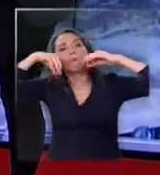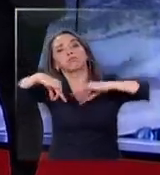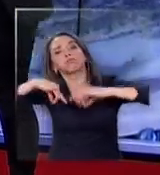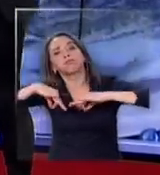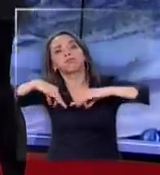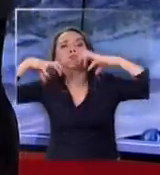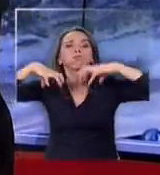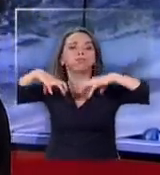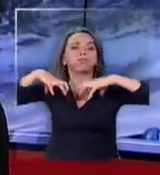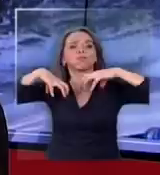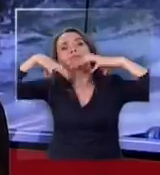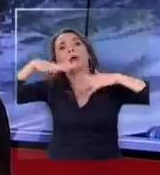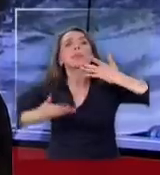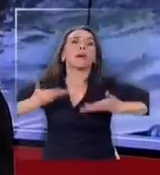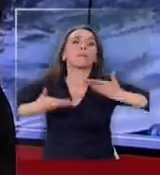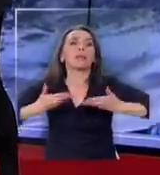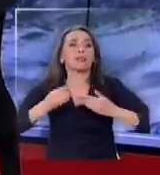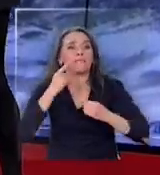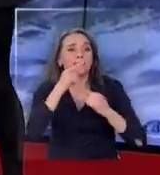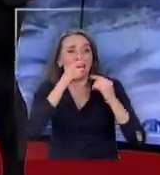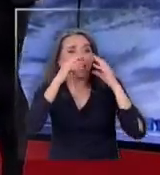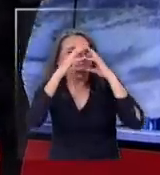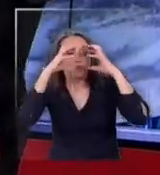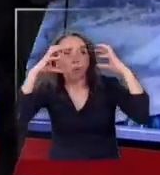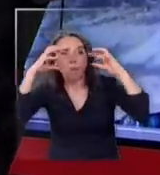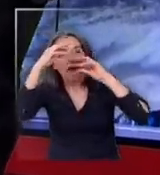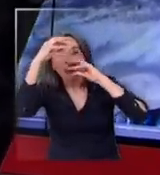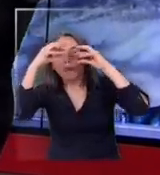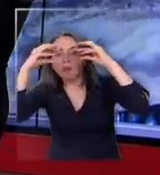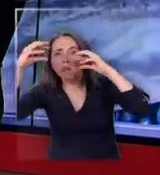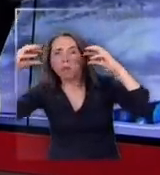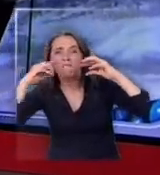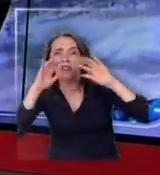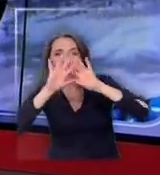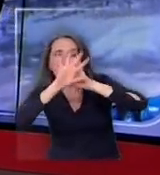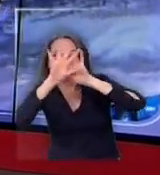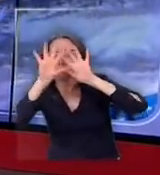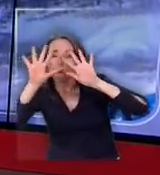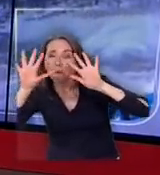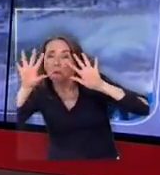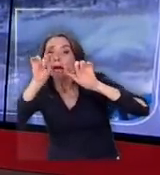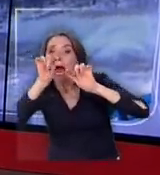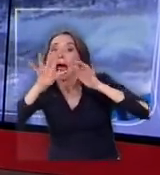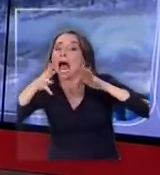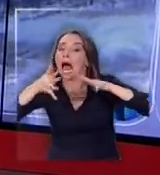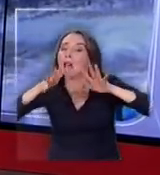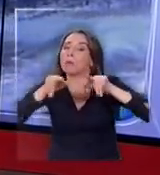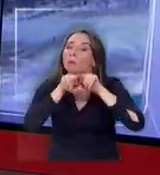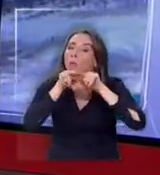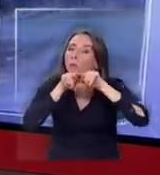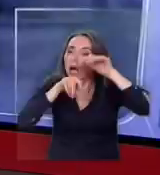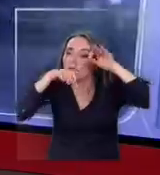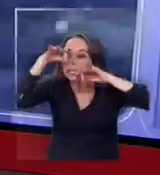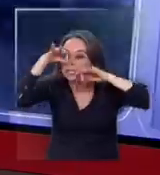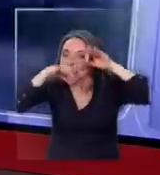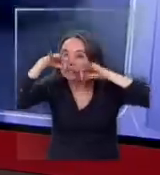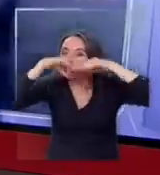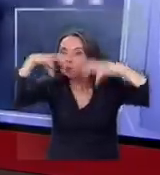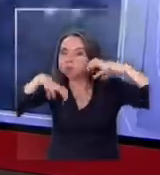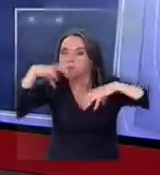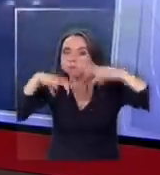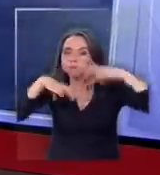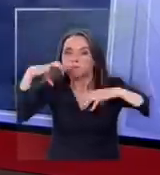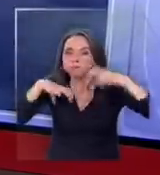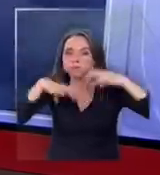ratos, porque también vemos que acá la nubosidad está bastante quebrada, pero efectivamente igual de todas formas podemos tener algunas precipitaciones dentro de todo, incluso a ratos